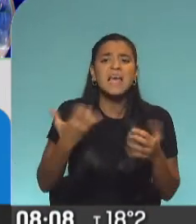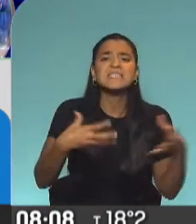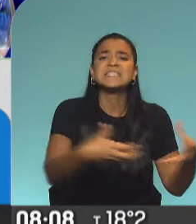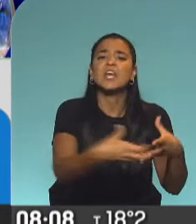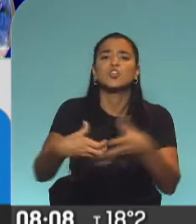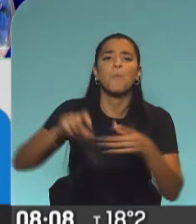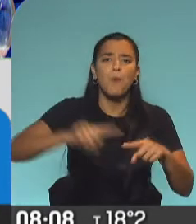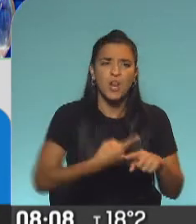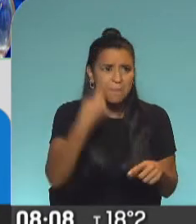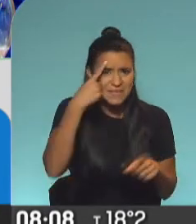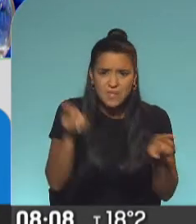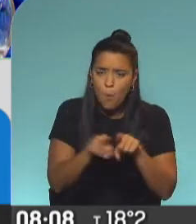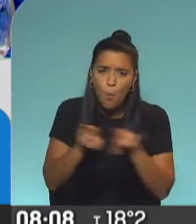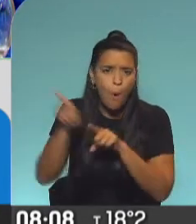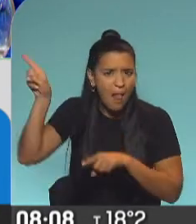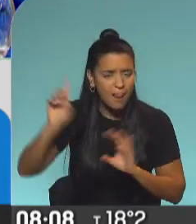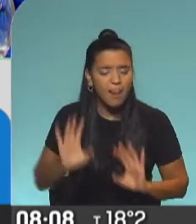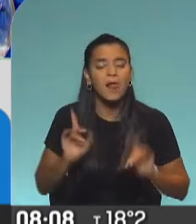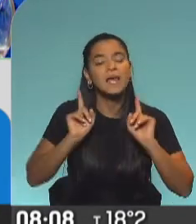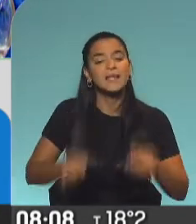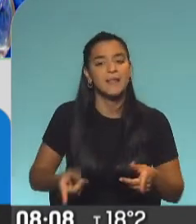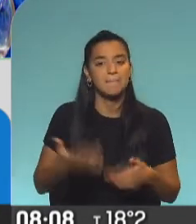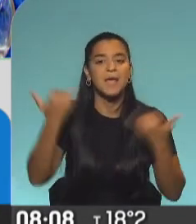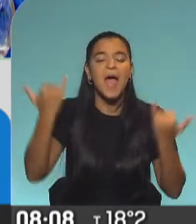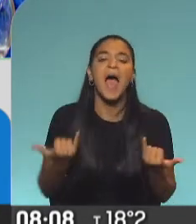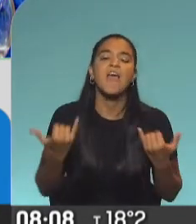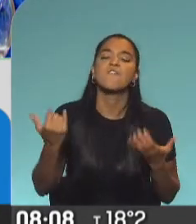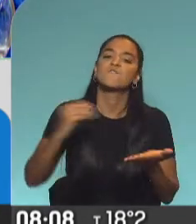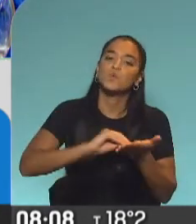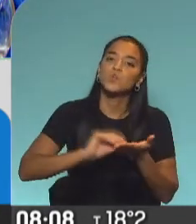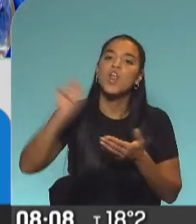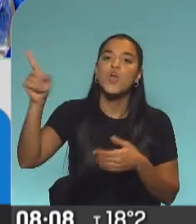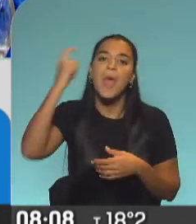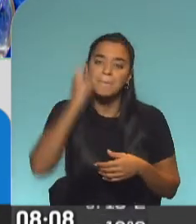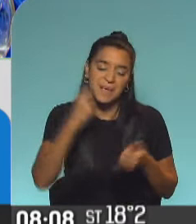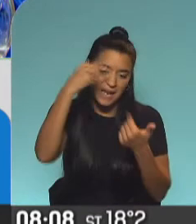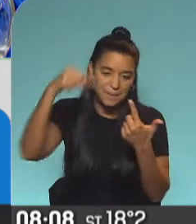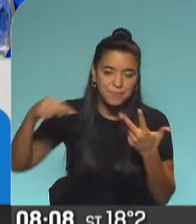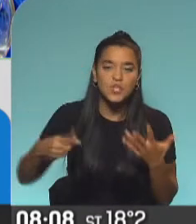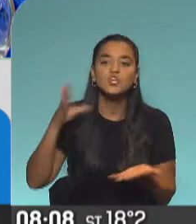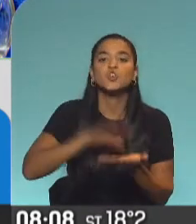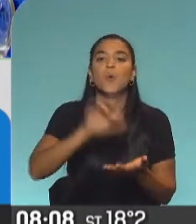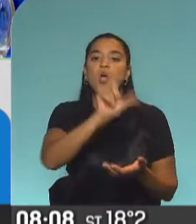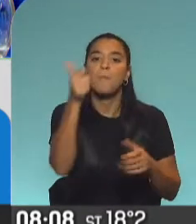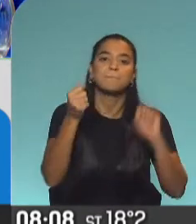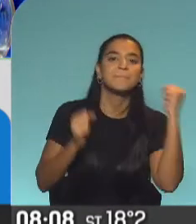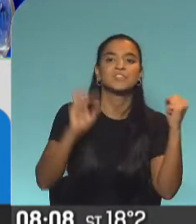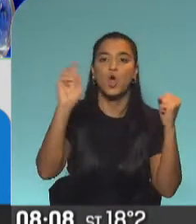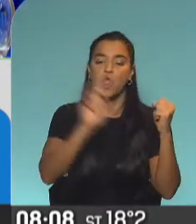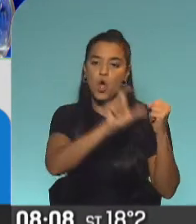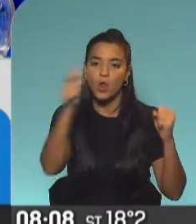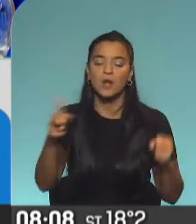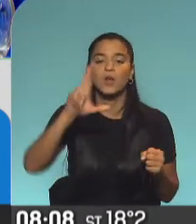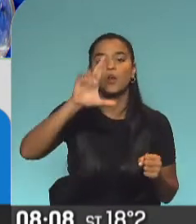sectores políticos. Y además también un contrapunto entre distintos funcionarios de Menem sobre la convertibilidad. Ayer Carlos